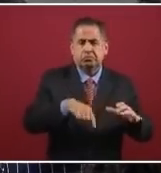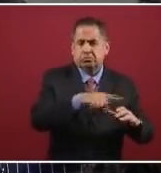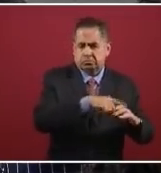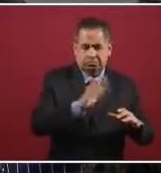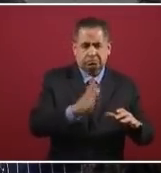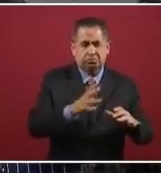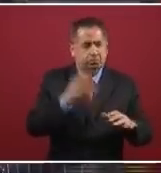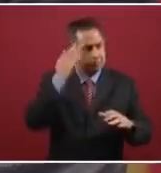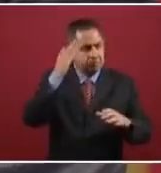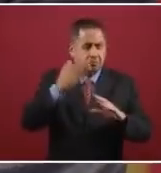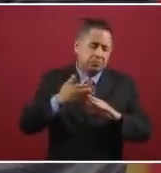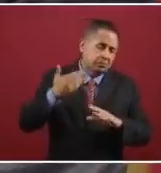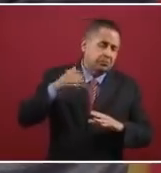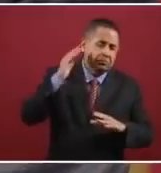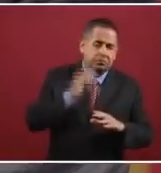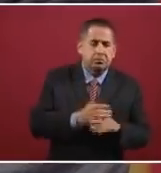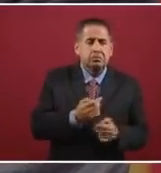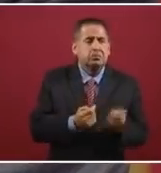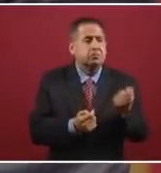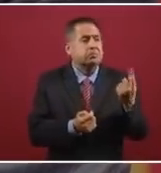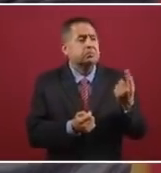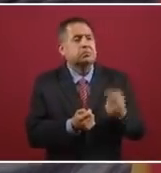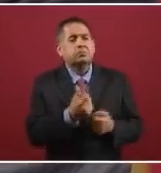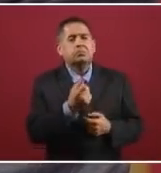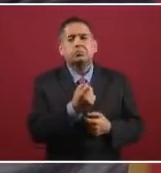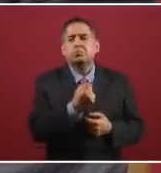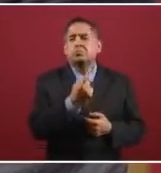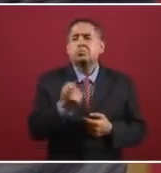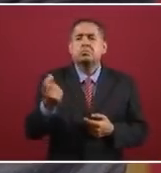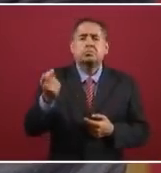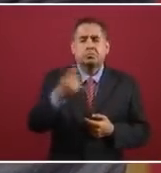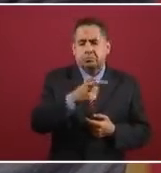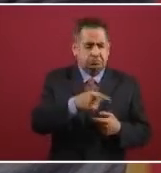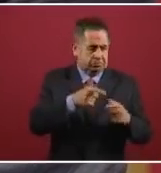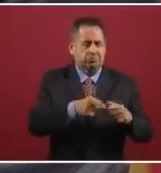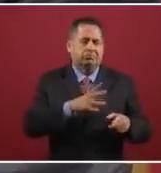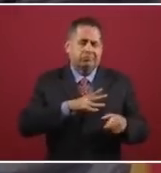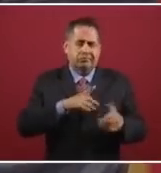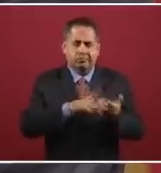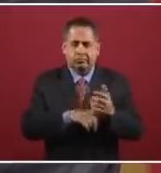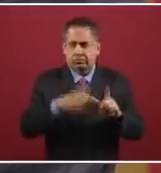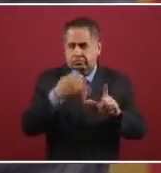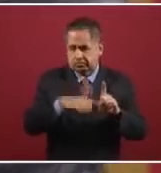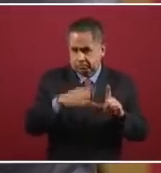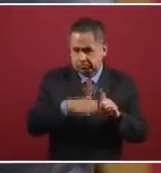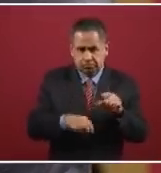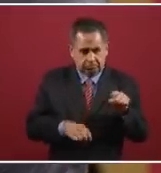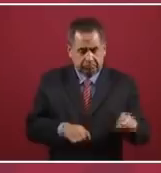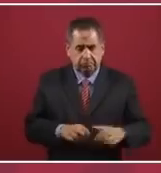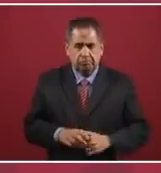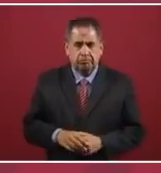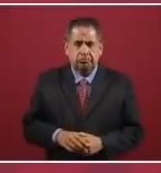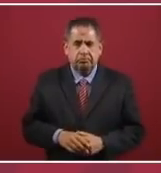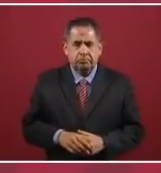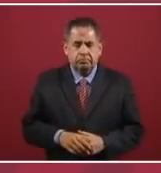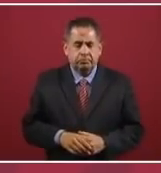Paso. Muy pocas ciudades de Estados Unidos, El Paso,